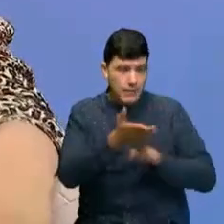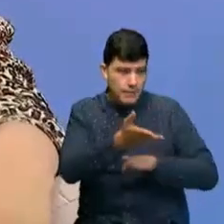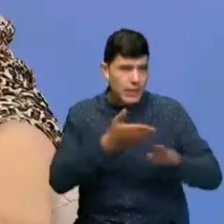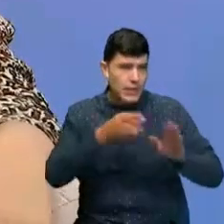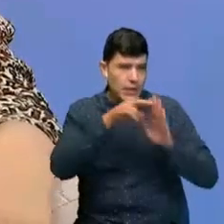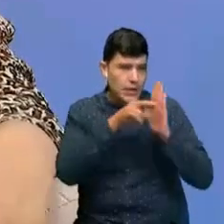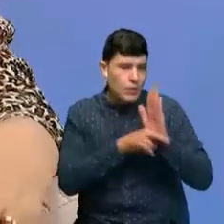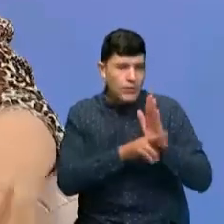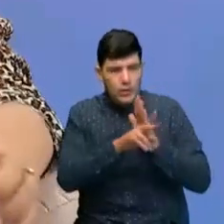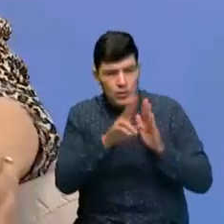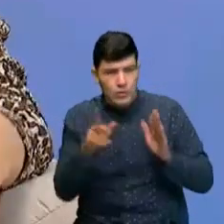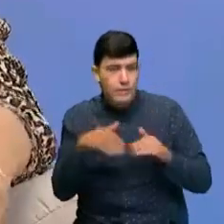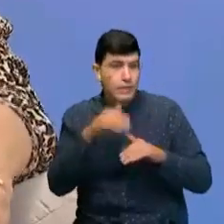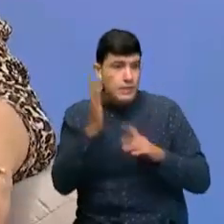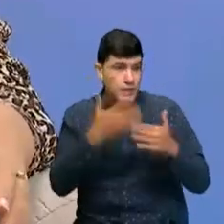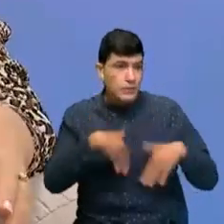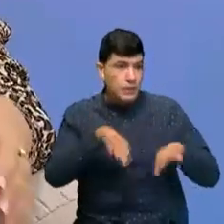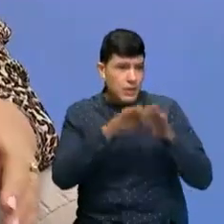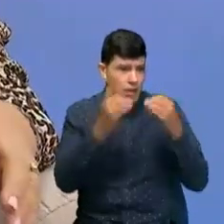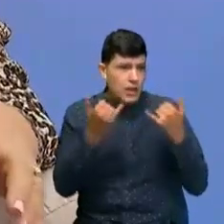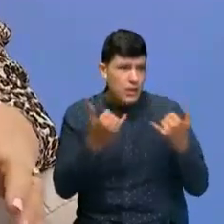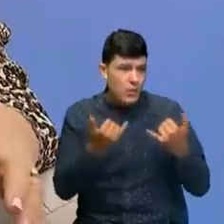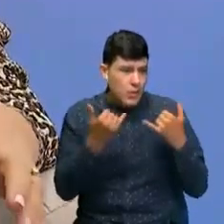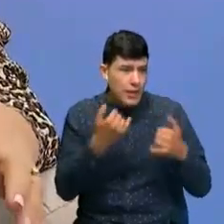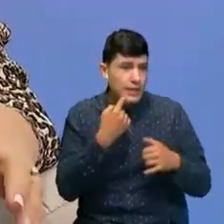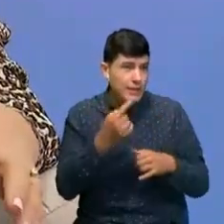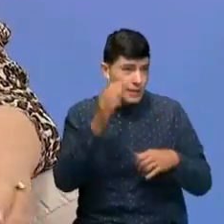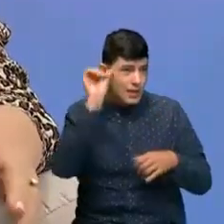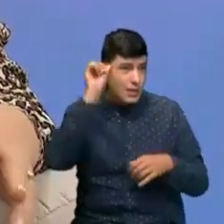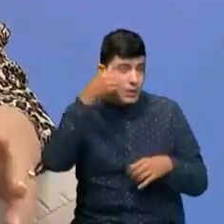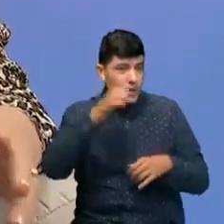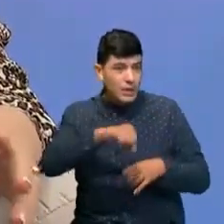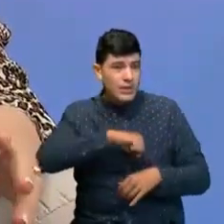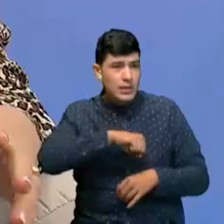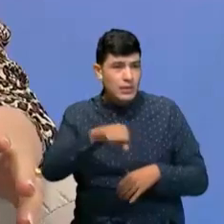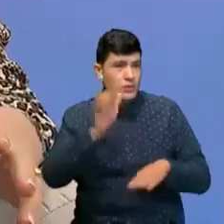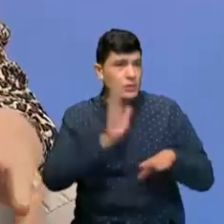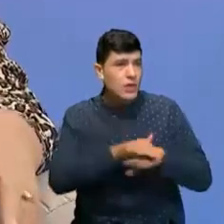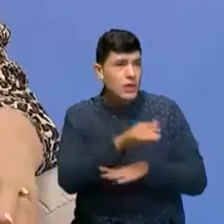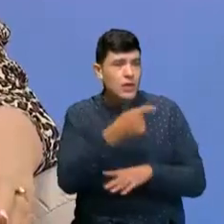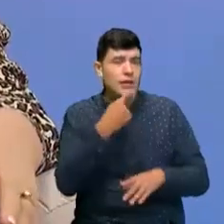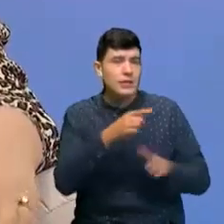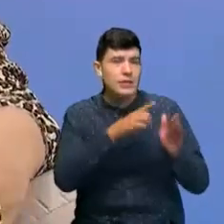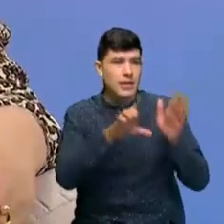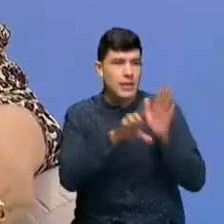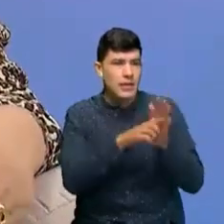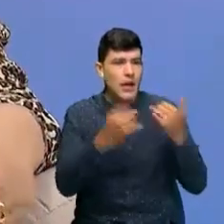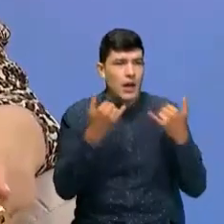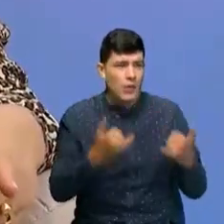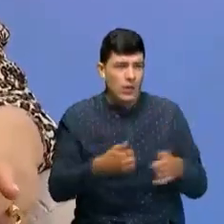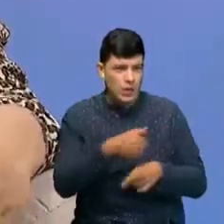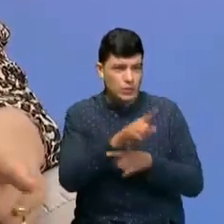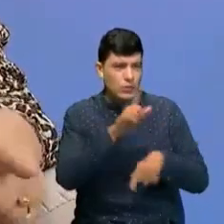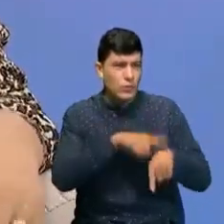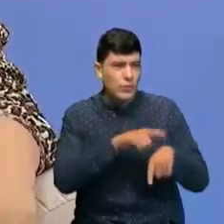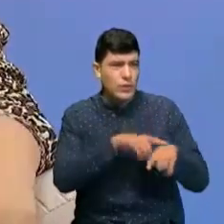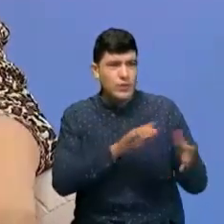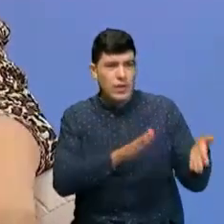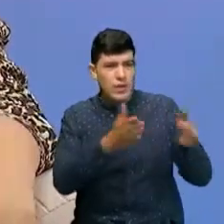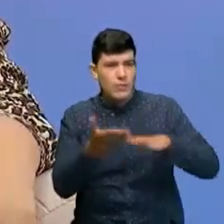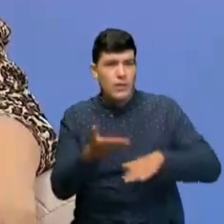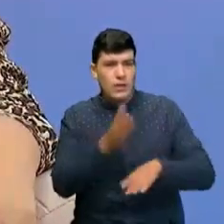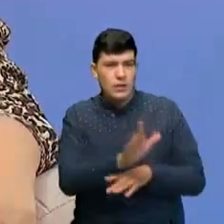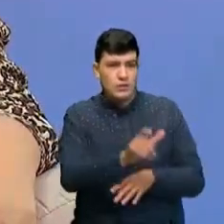otras normatividades, pero más que todo ahorita, porque recuerde que el derecho se causa con la ley que esté vigente para el momento de la muerte de la